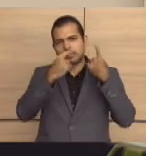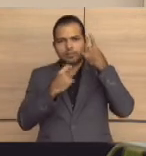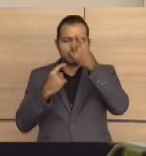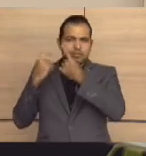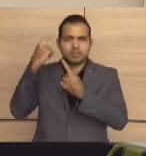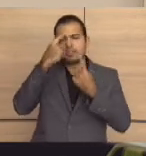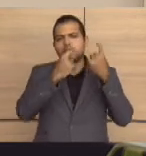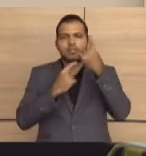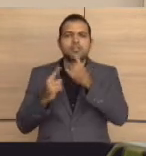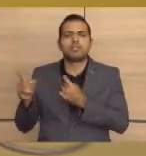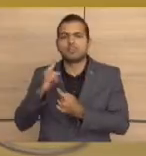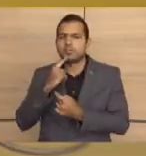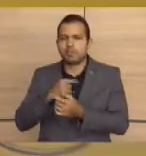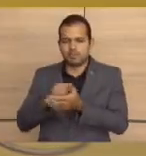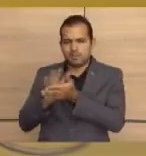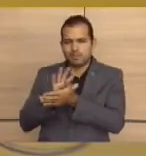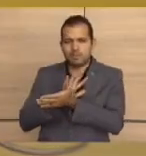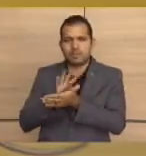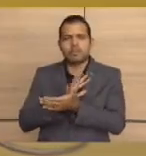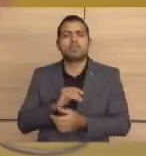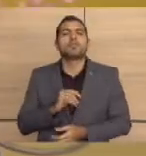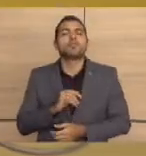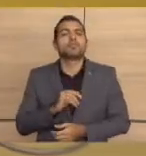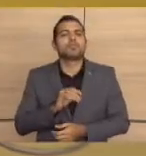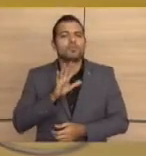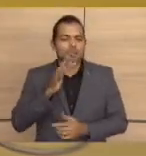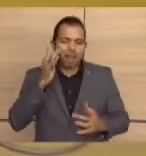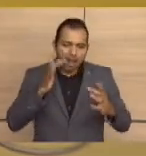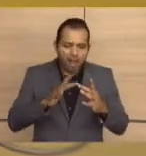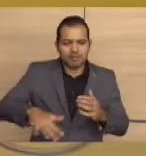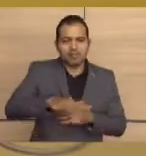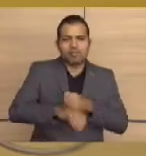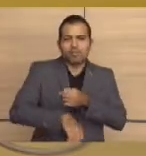son relacionados a las mujeres, a lo femenino, que es el cuidar,